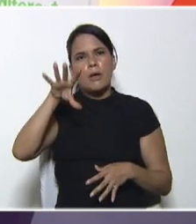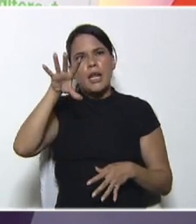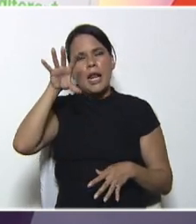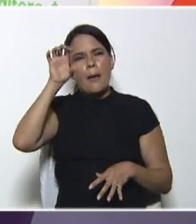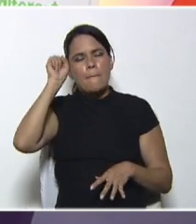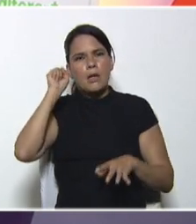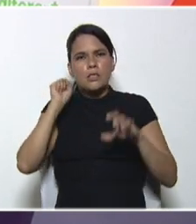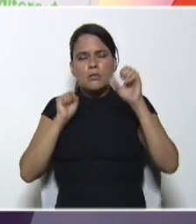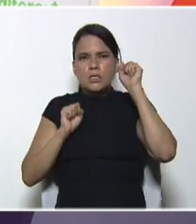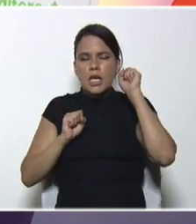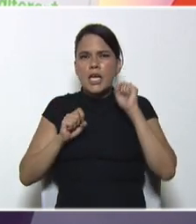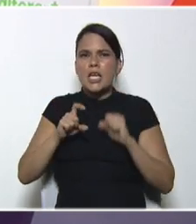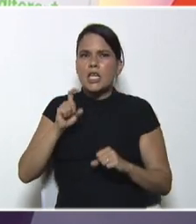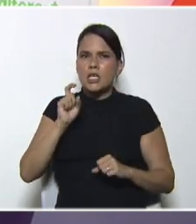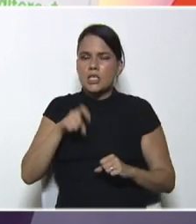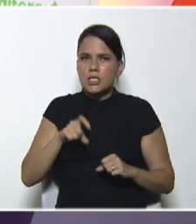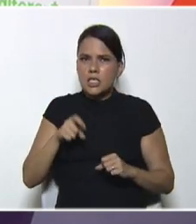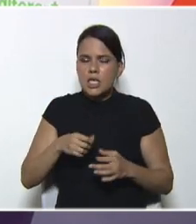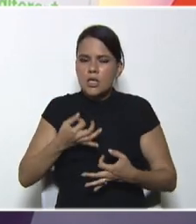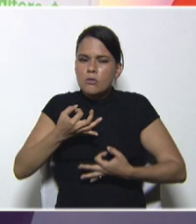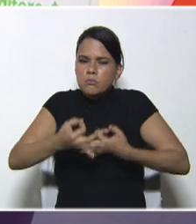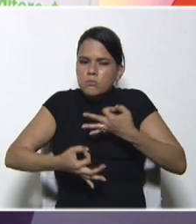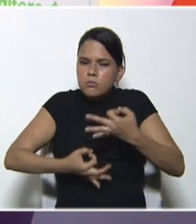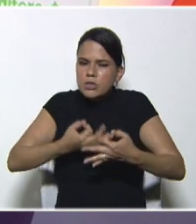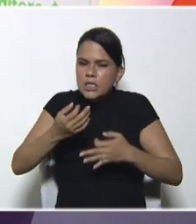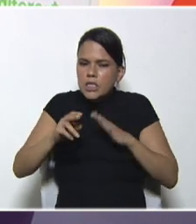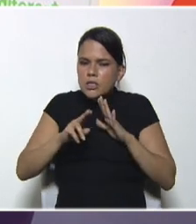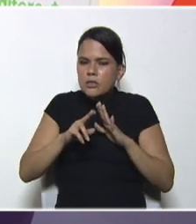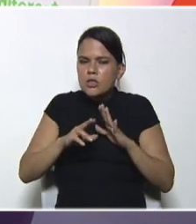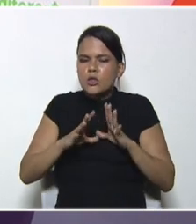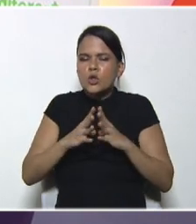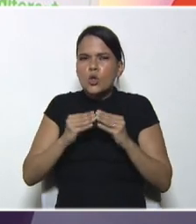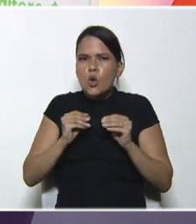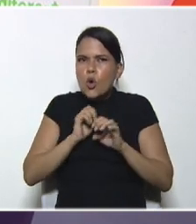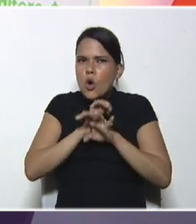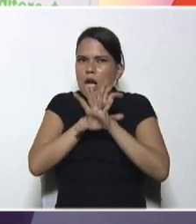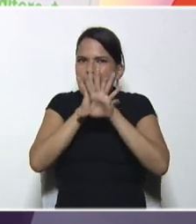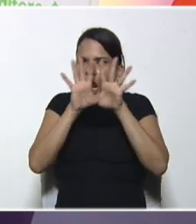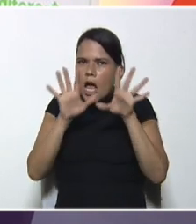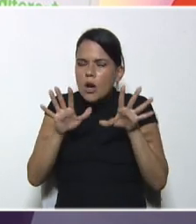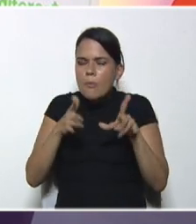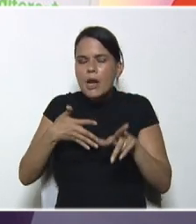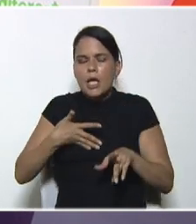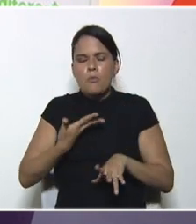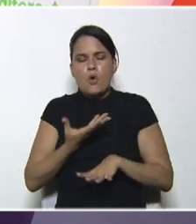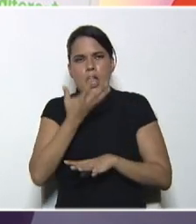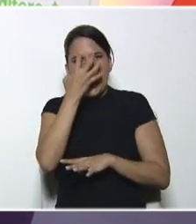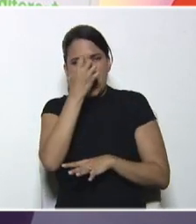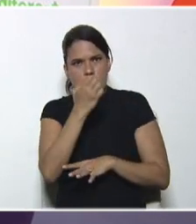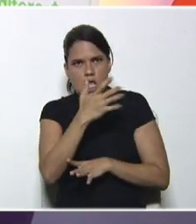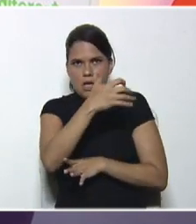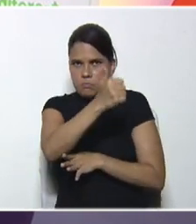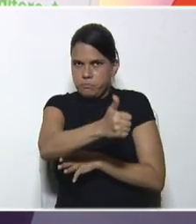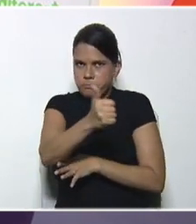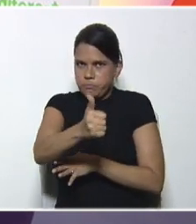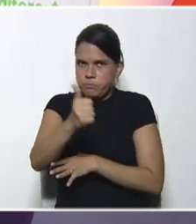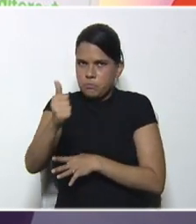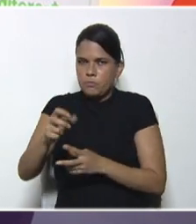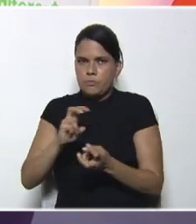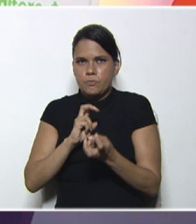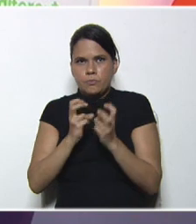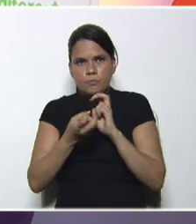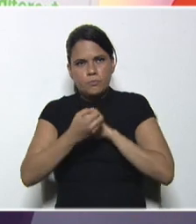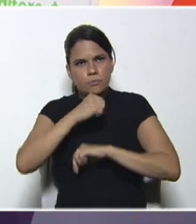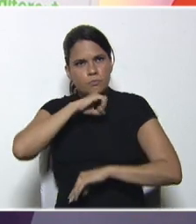dar esas instrucciones de forma clara, de forma precisa, para que él pueda entender cada uno de esos referentes